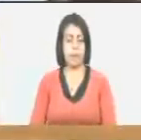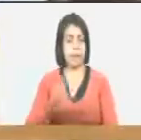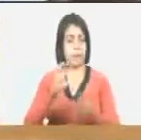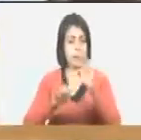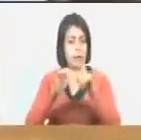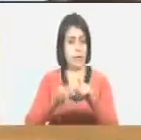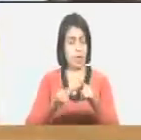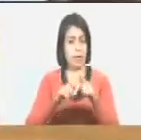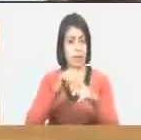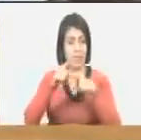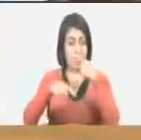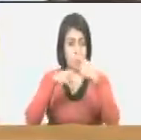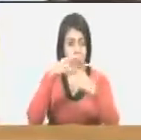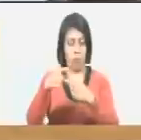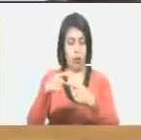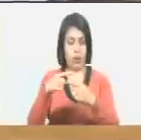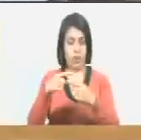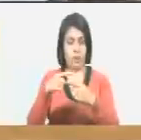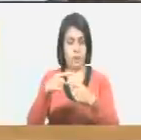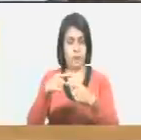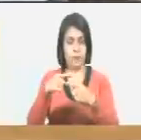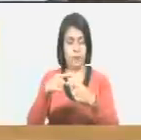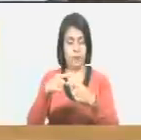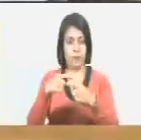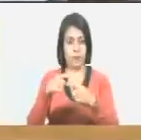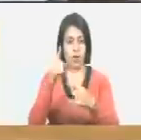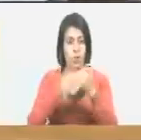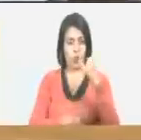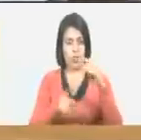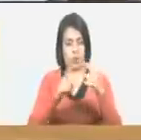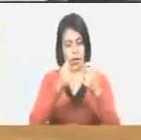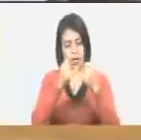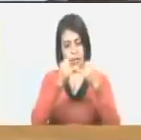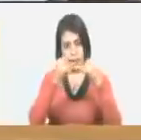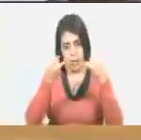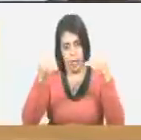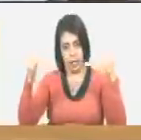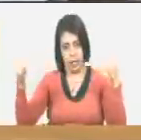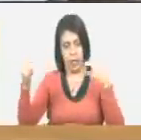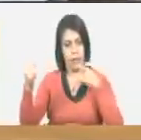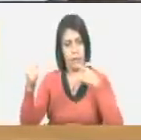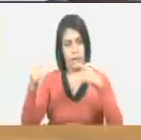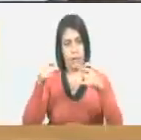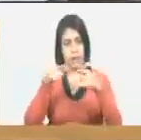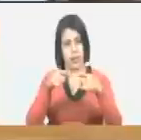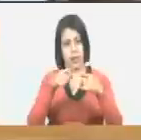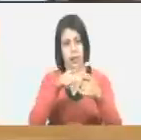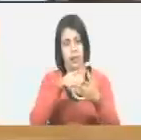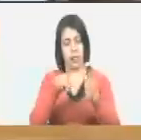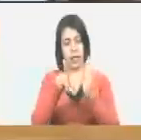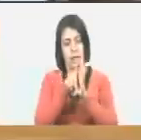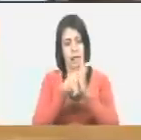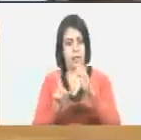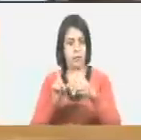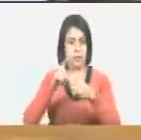Secretaria, después de la, en la última línea, después de, en la redacción que yo tengo, después de ley, está